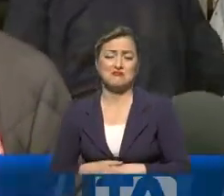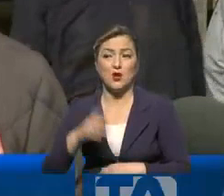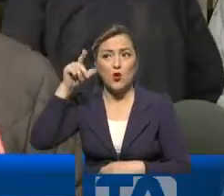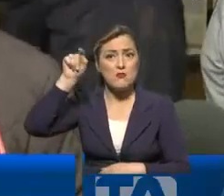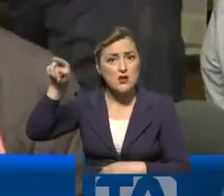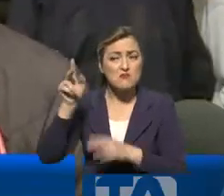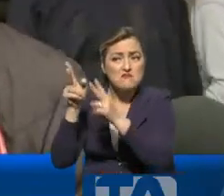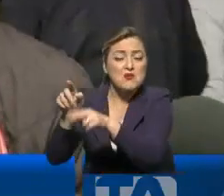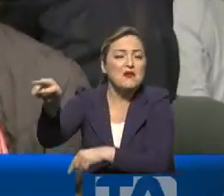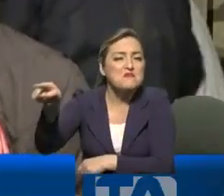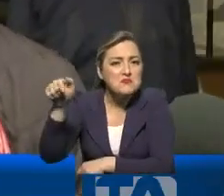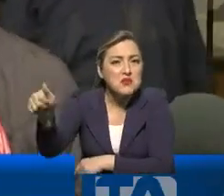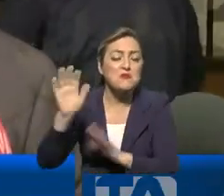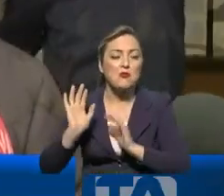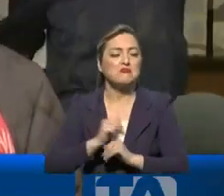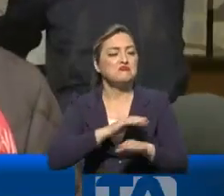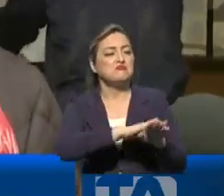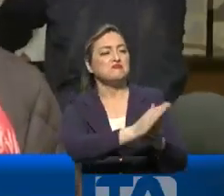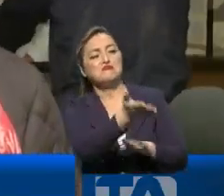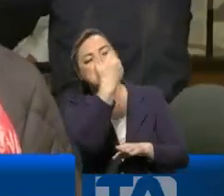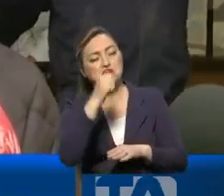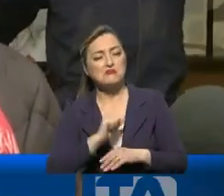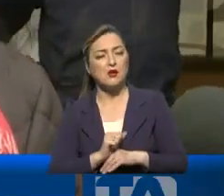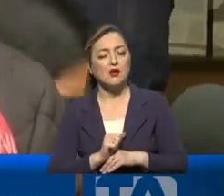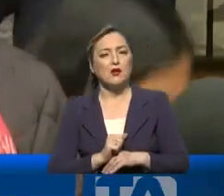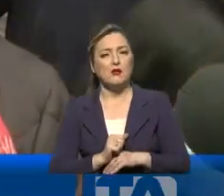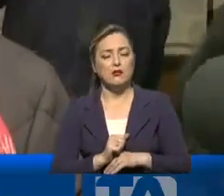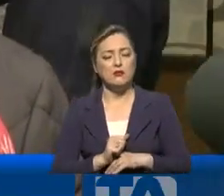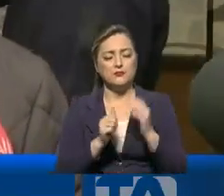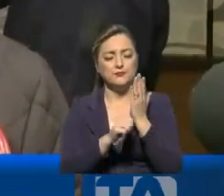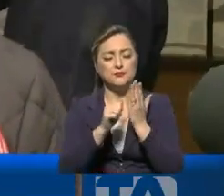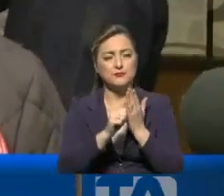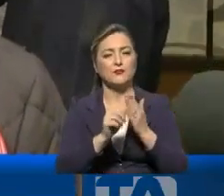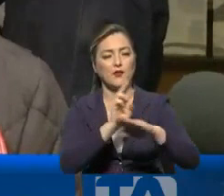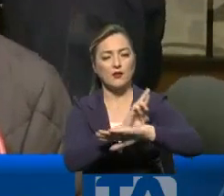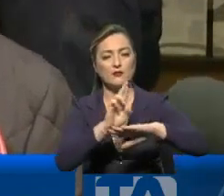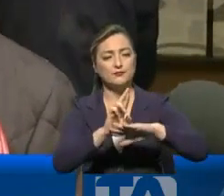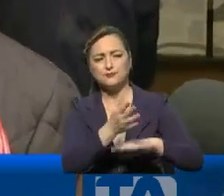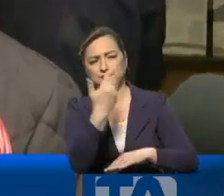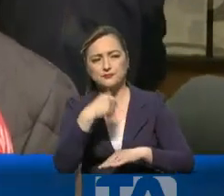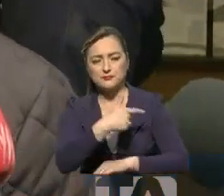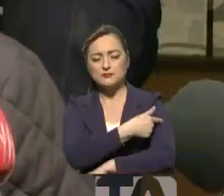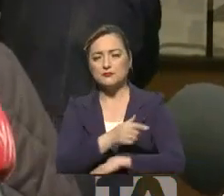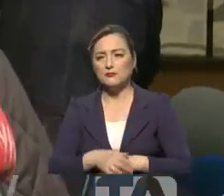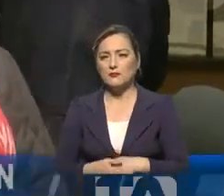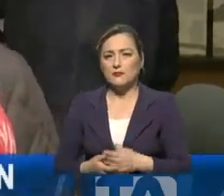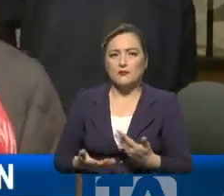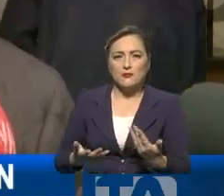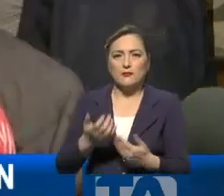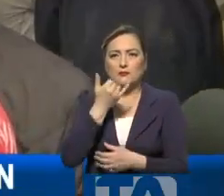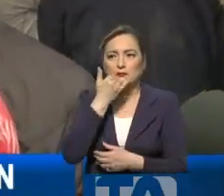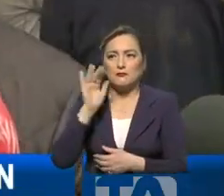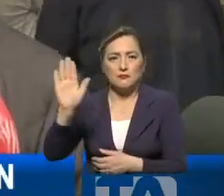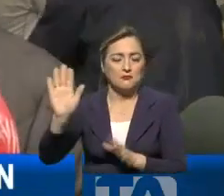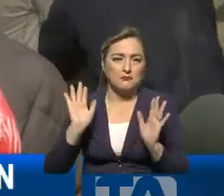ministros, a expresidentes, a rectores, y eso vemos que con el tiempo fue un error. Pero de ahí que ese error pueda convertirse en un delito y